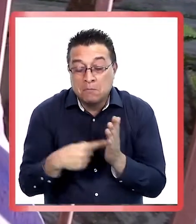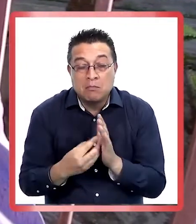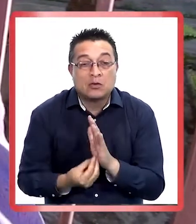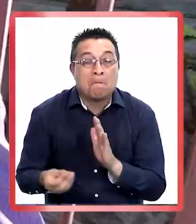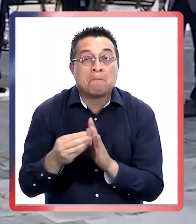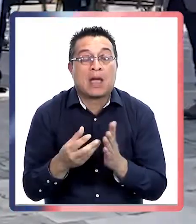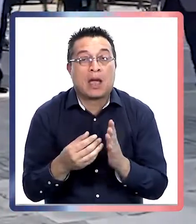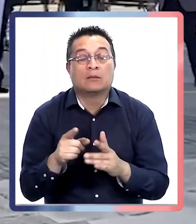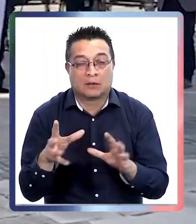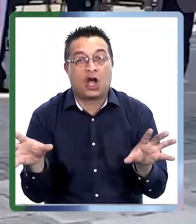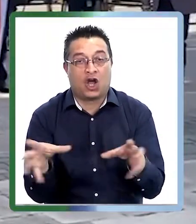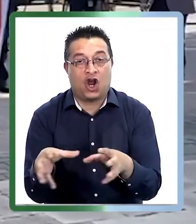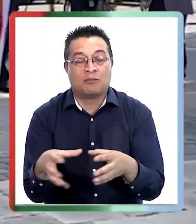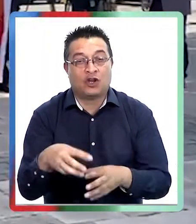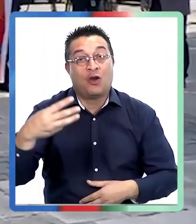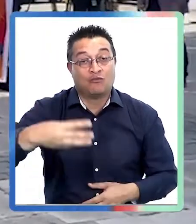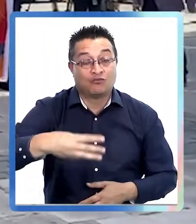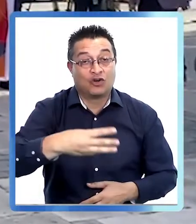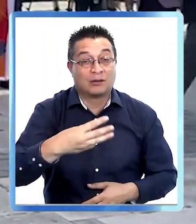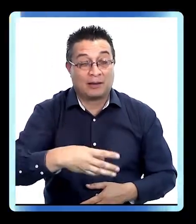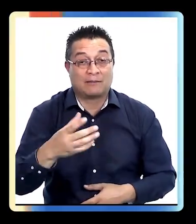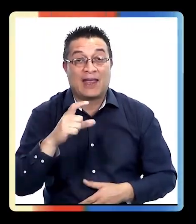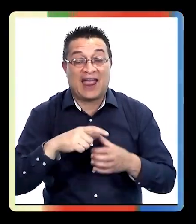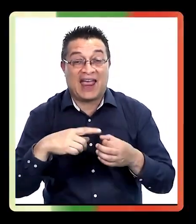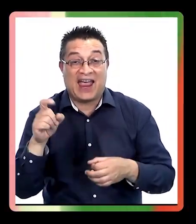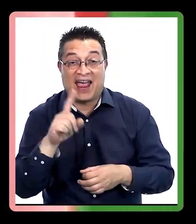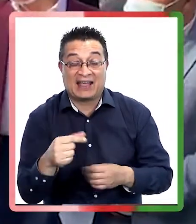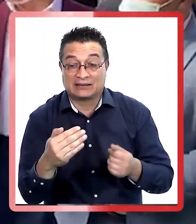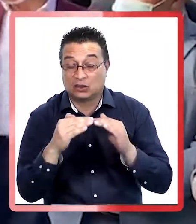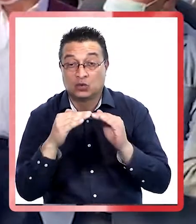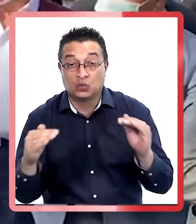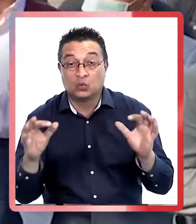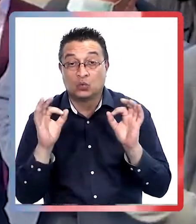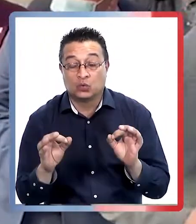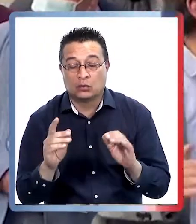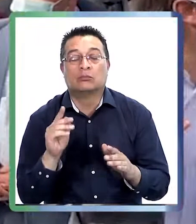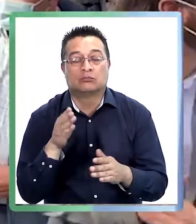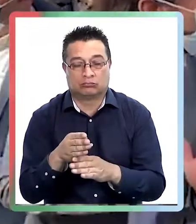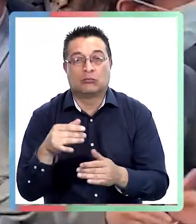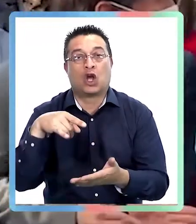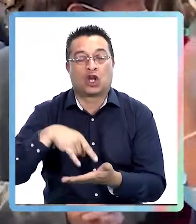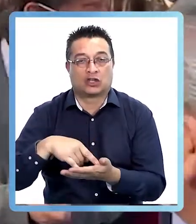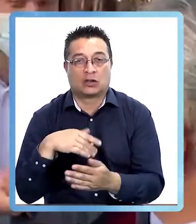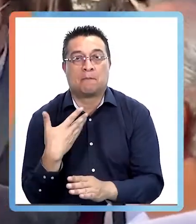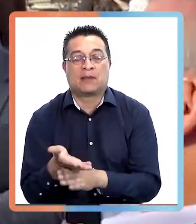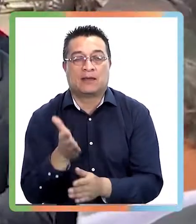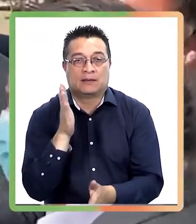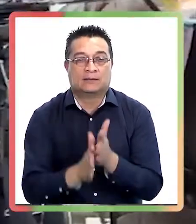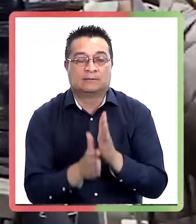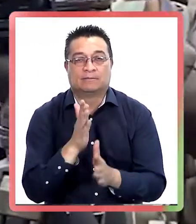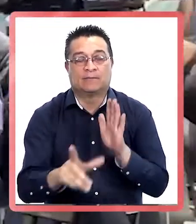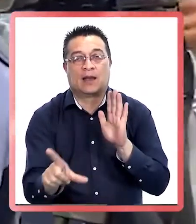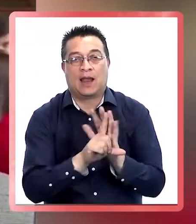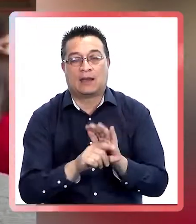más, imagínense. La Asociación de Municipalidades por el Gas a Precio Justo se instaló en el Congreso para pedir acelerar